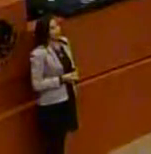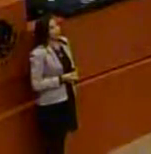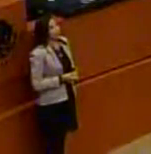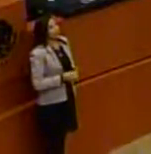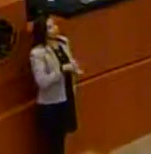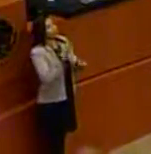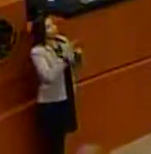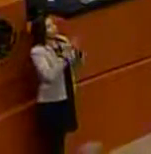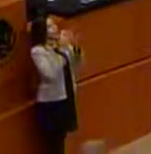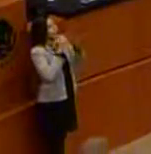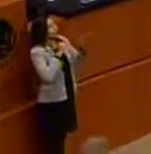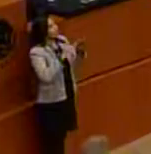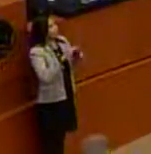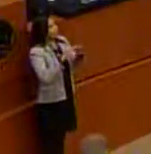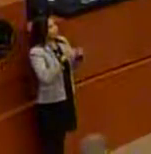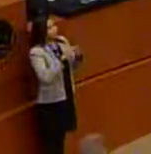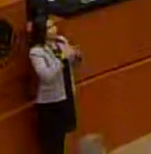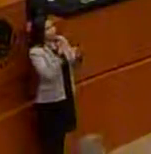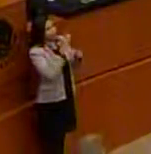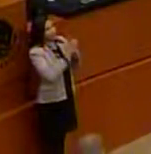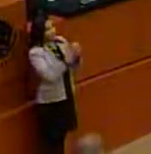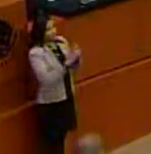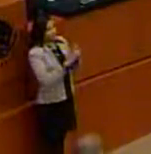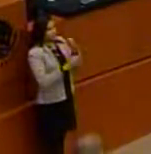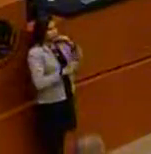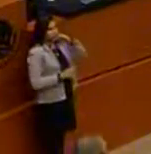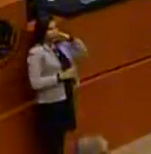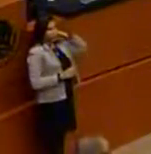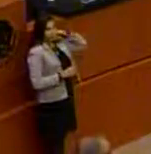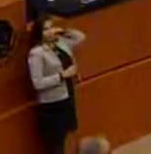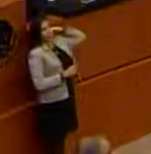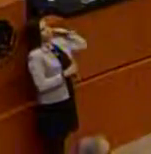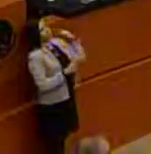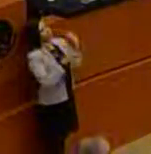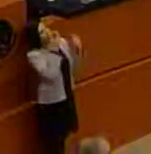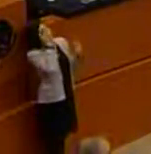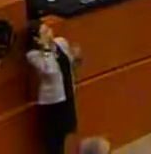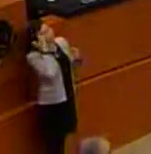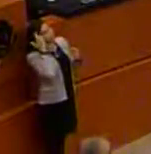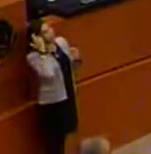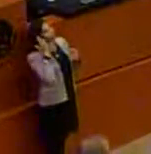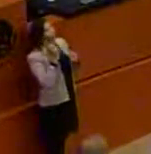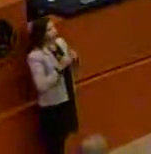El caso del seguro del desempleo siempre es uno de los elementos. ¿Perdón?